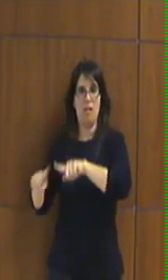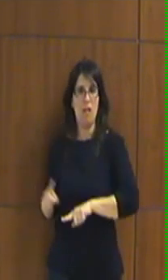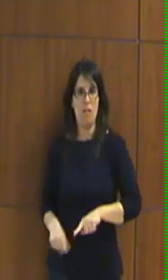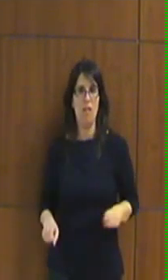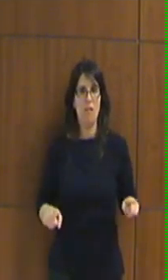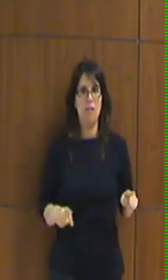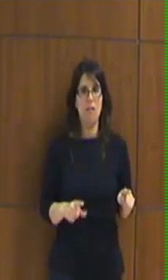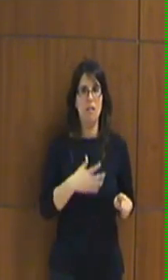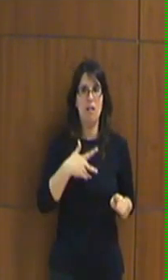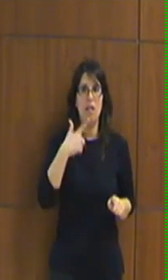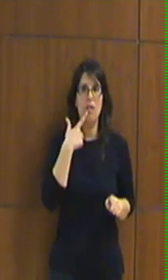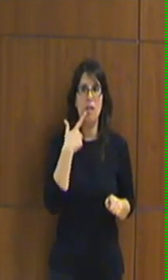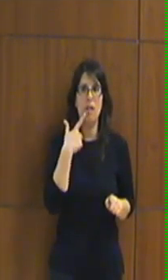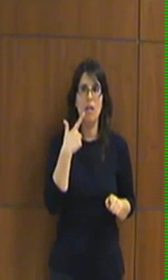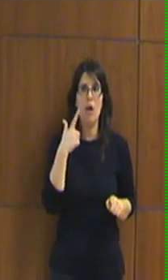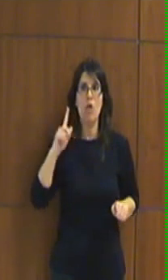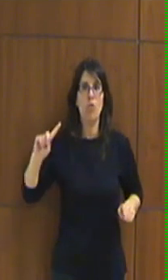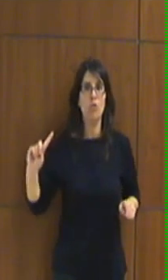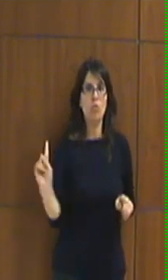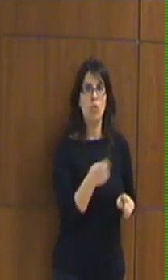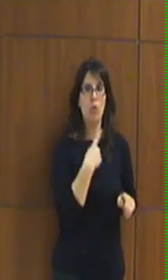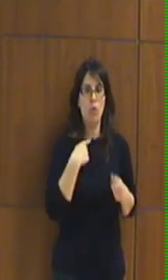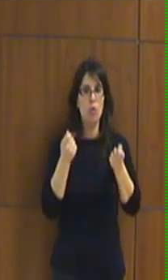están teniendo todos las mismas